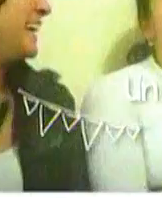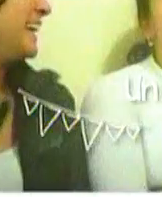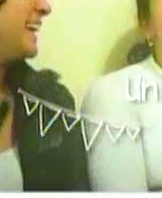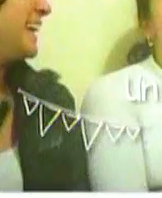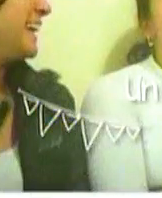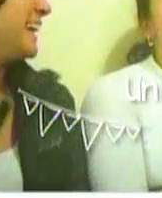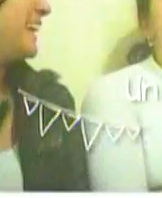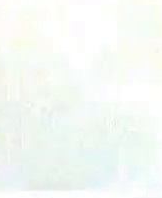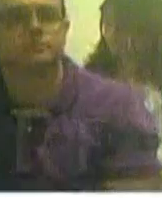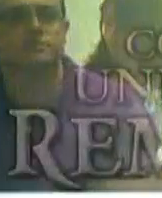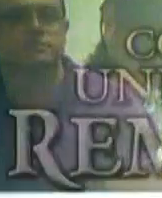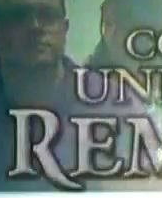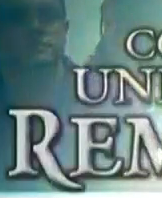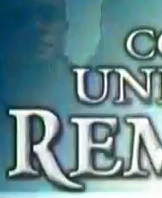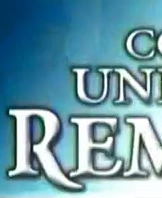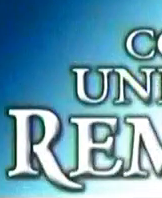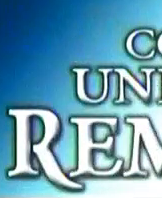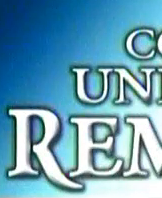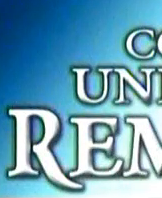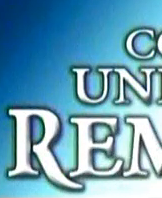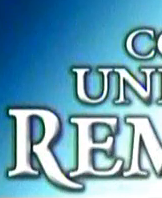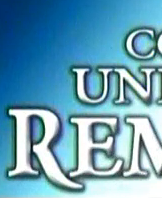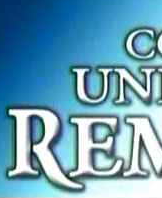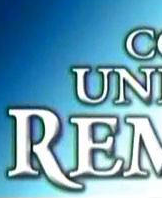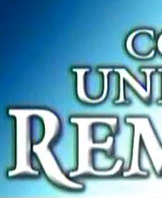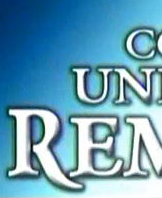matrículas abiertas. Carrera 22, número 2121,